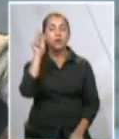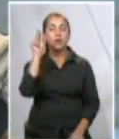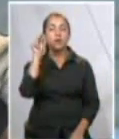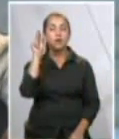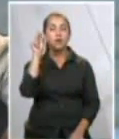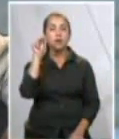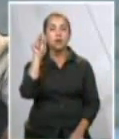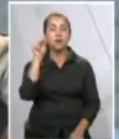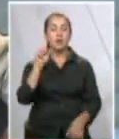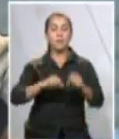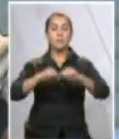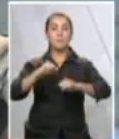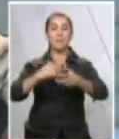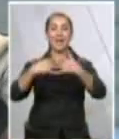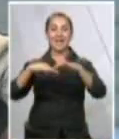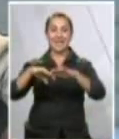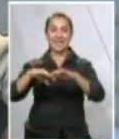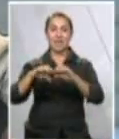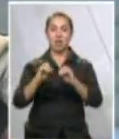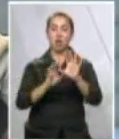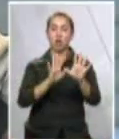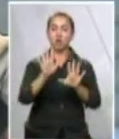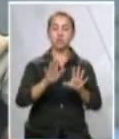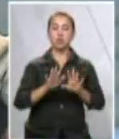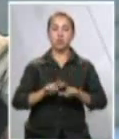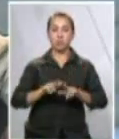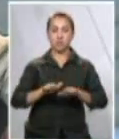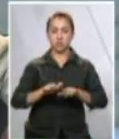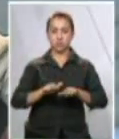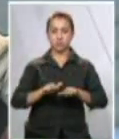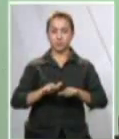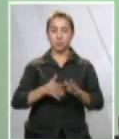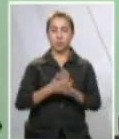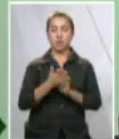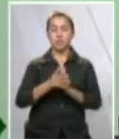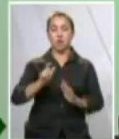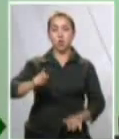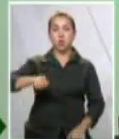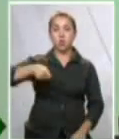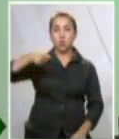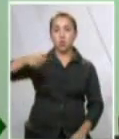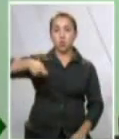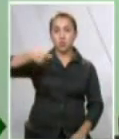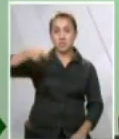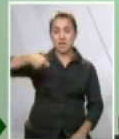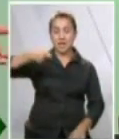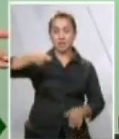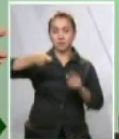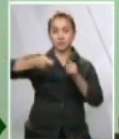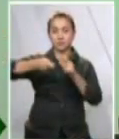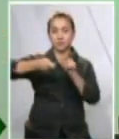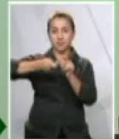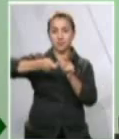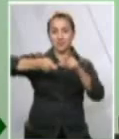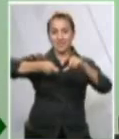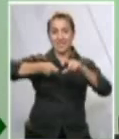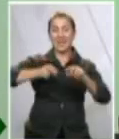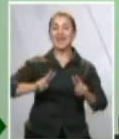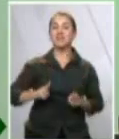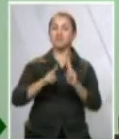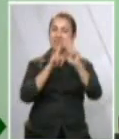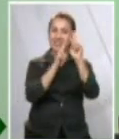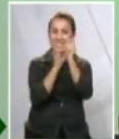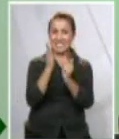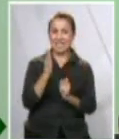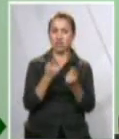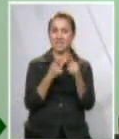operar maquinaria o equipo computacional. O sea, una cuchara, por ejemplo, con un ángulo distinto también es parte de... Absolutamente,